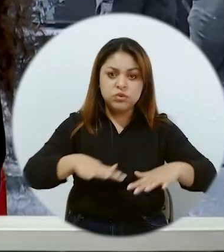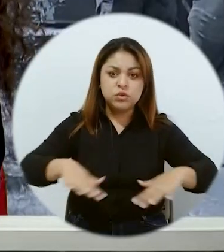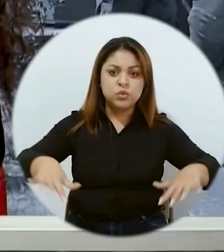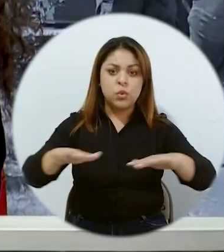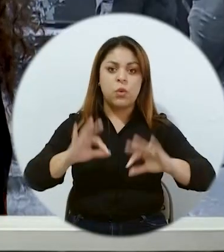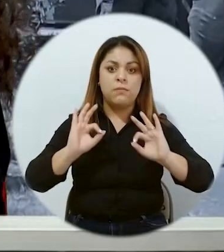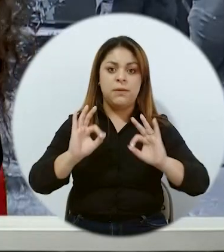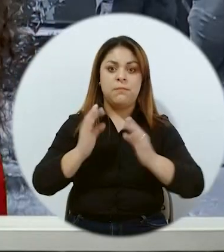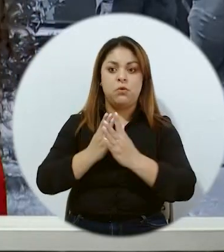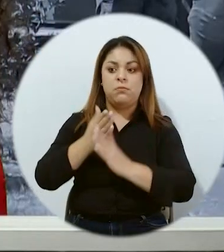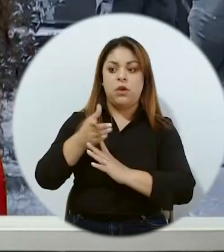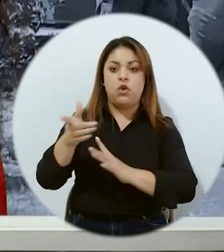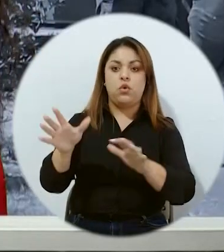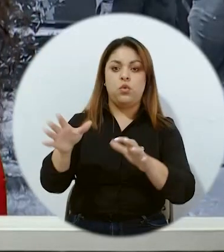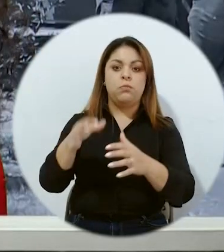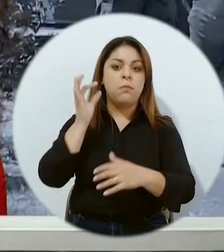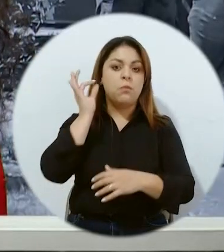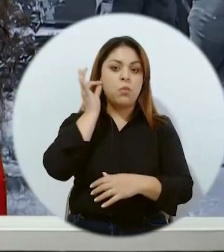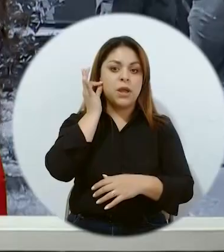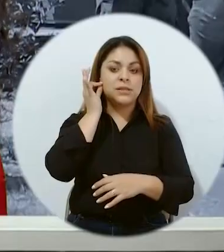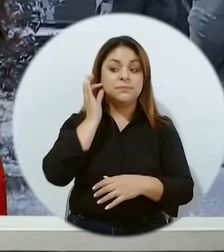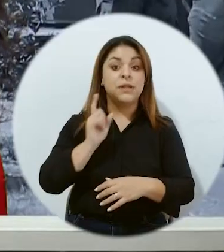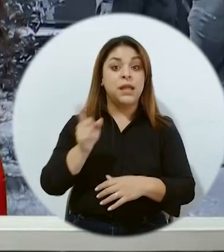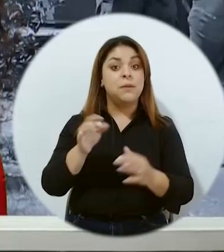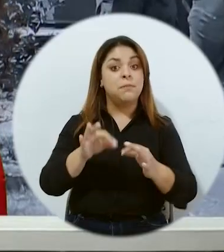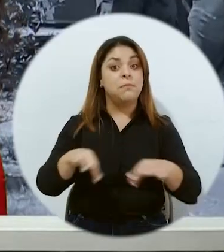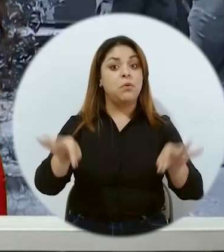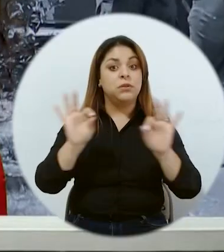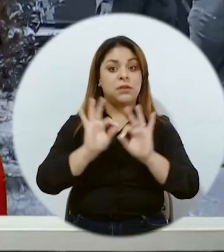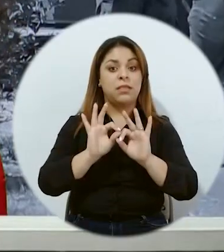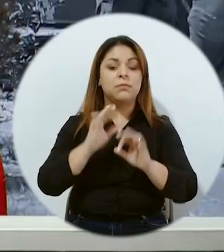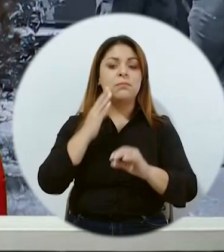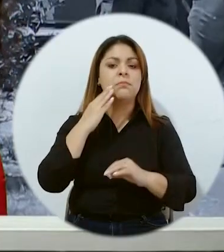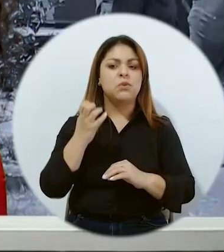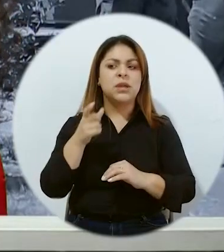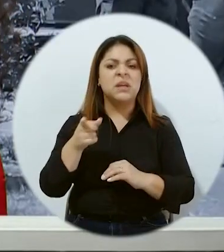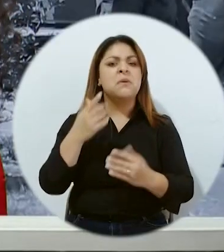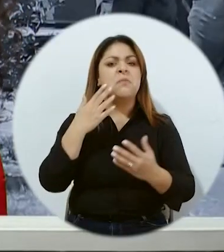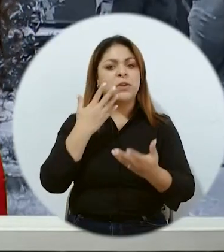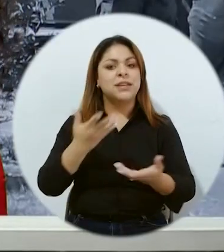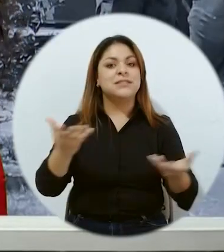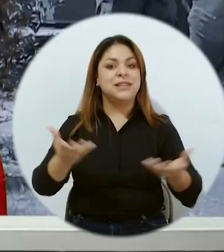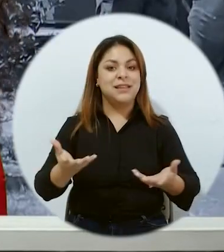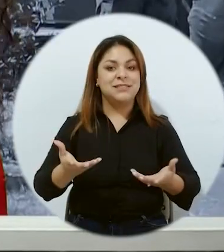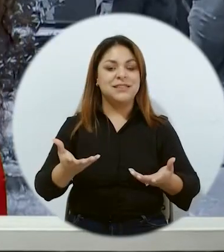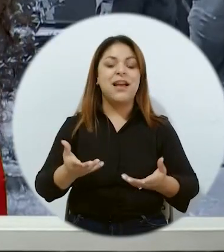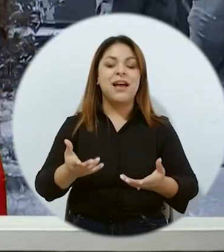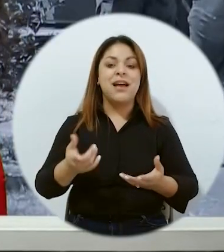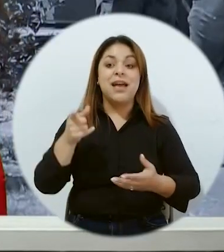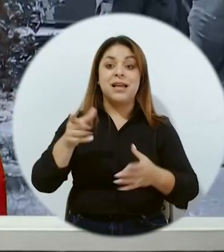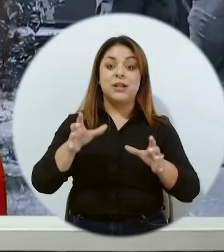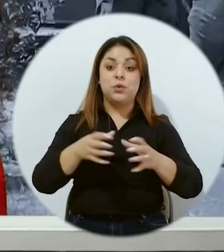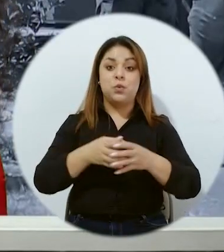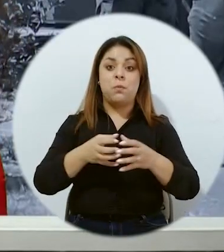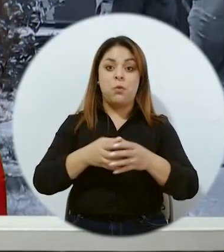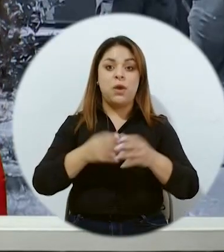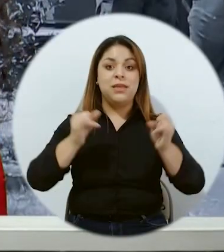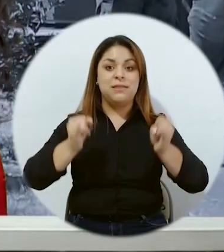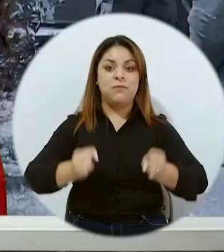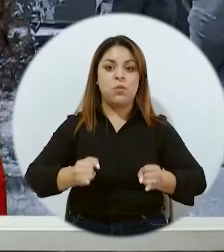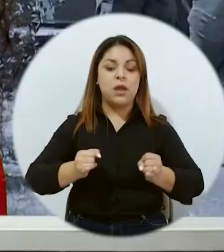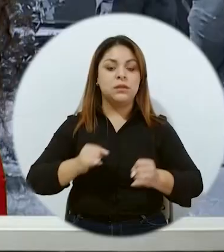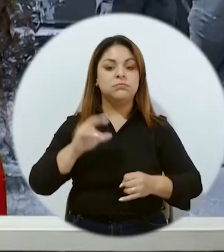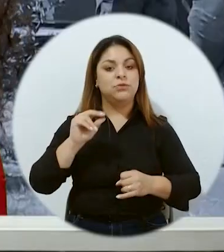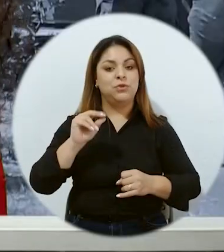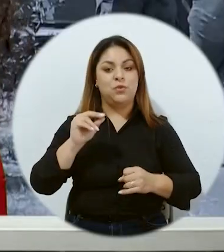Y esto es muy importante lo que dice Marta, precisamente porque es eso, ¿verdad? El grupo individualmente no